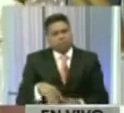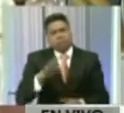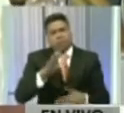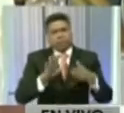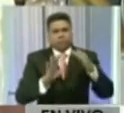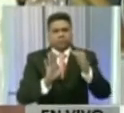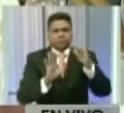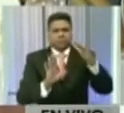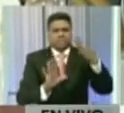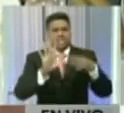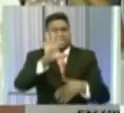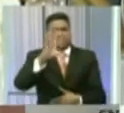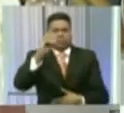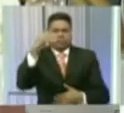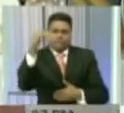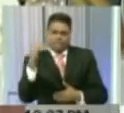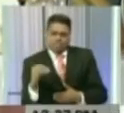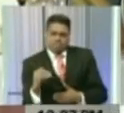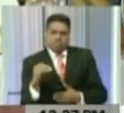paga impuestos.